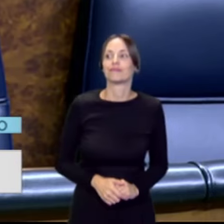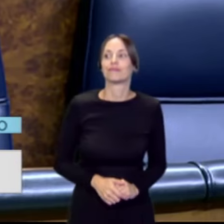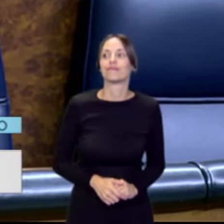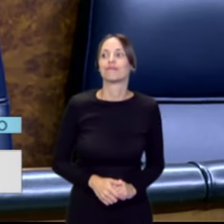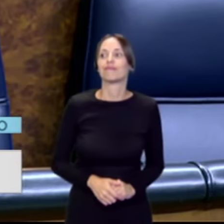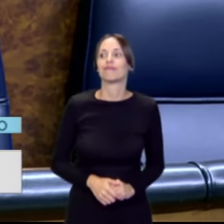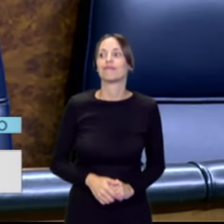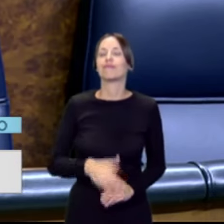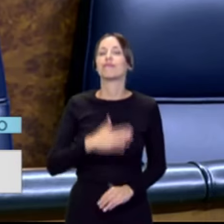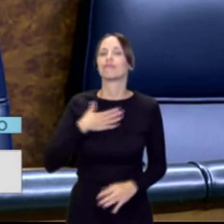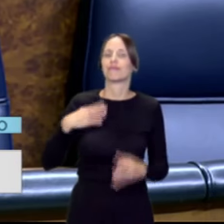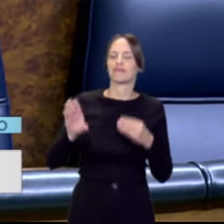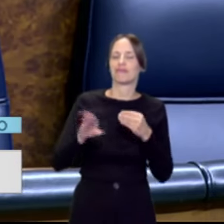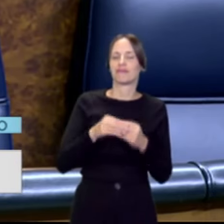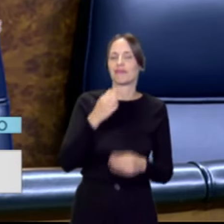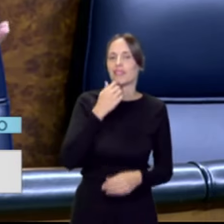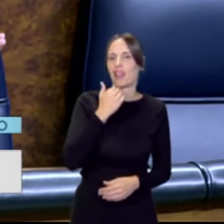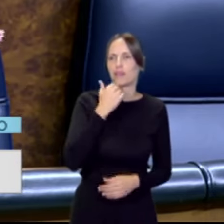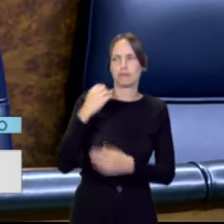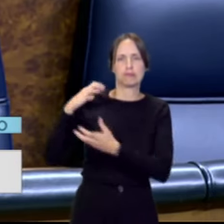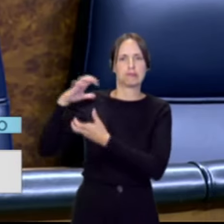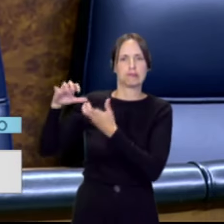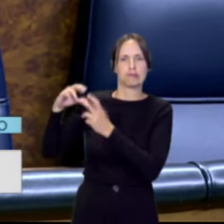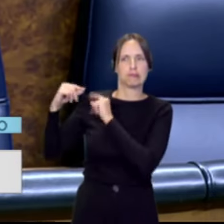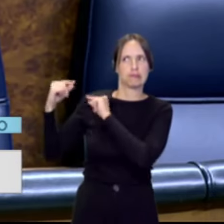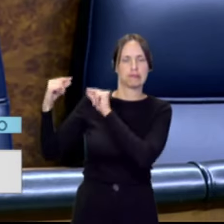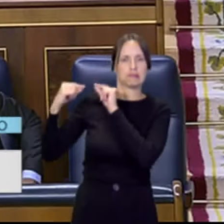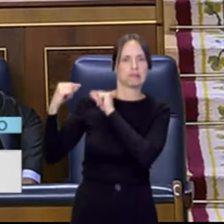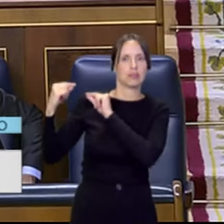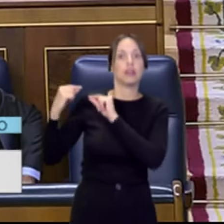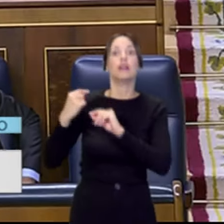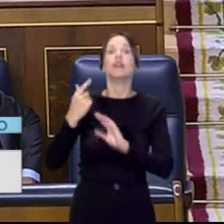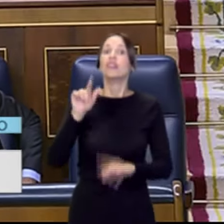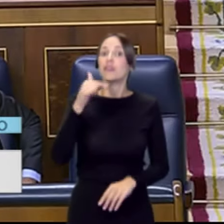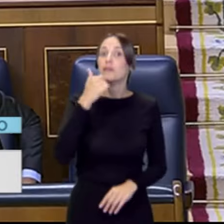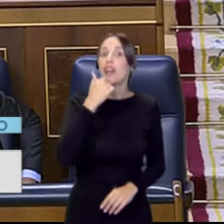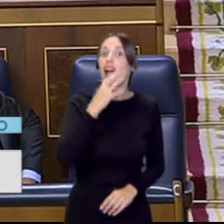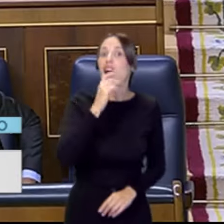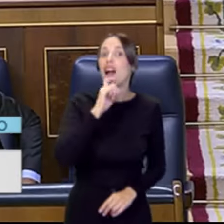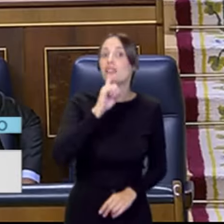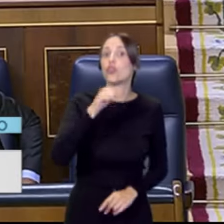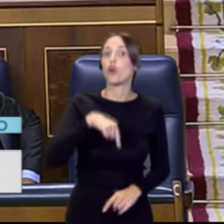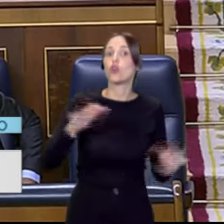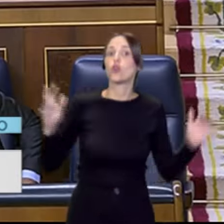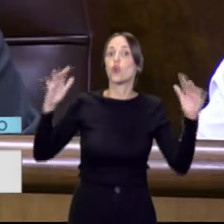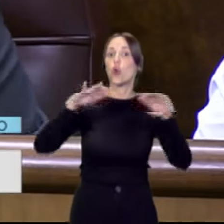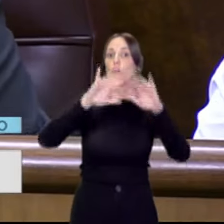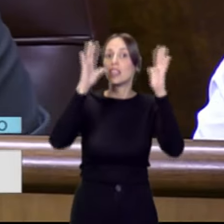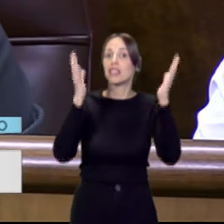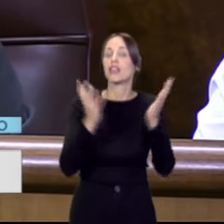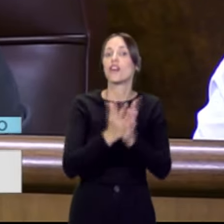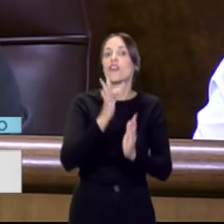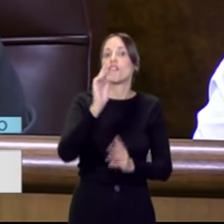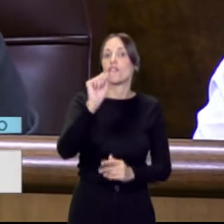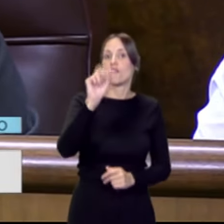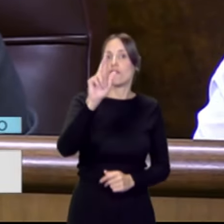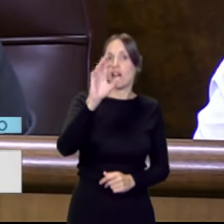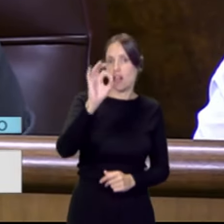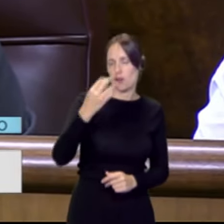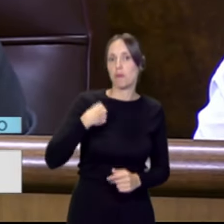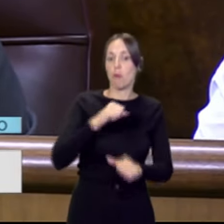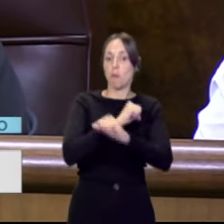También le quiero decir, que es algo que debería usted saber por otra parte, que hoy hay una cumbre internacional en Faro donde está la mitad del Gobierno de España con la mitad del Gobierno de